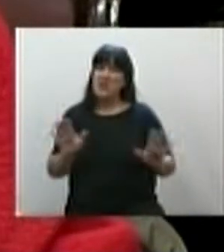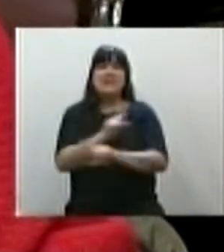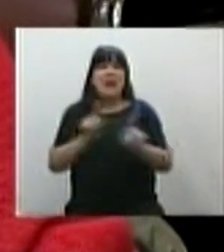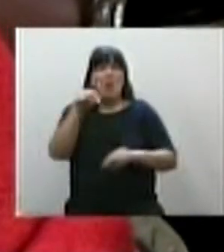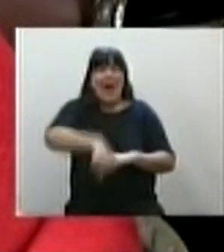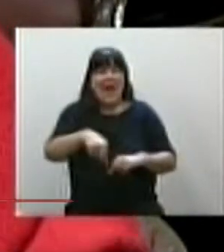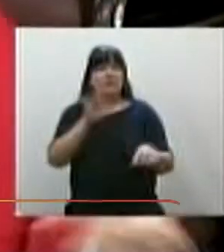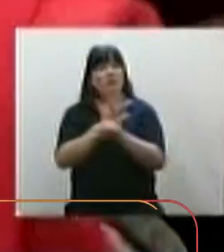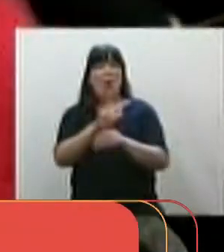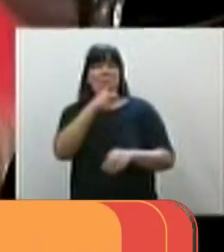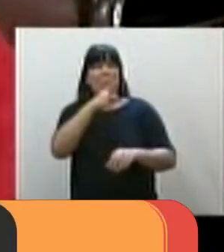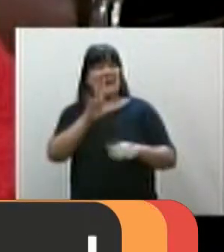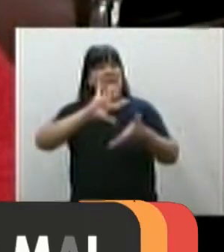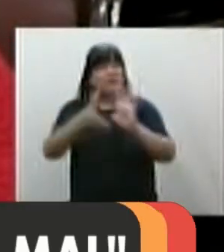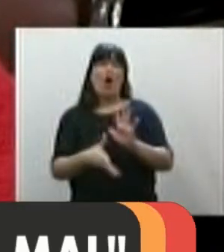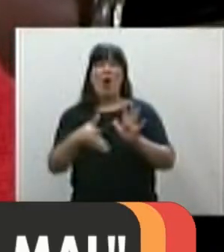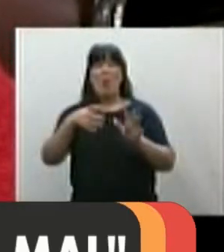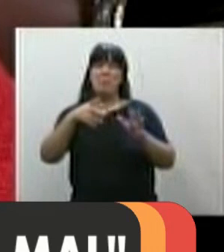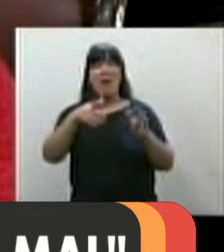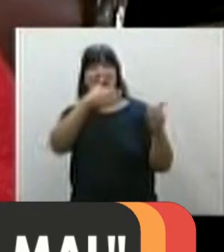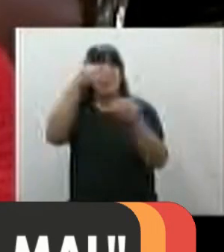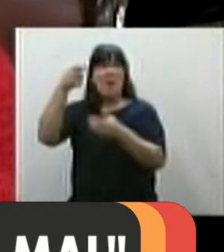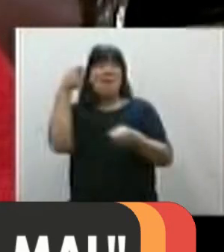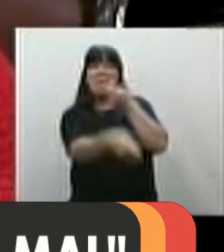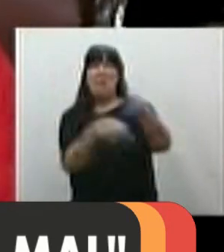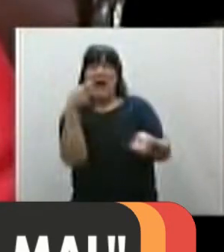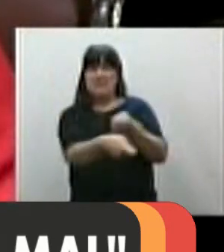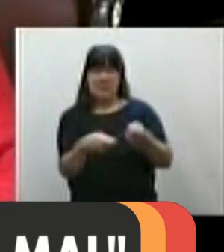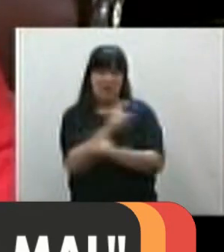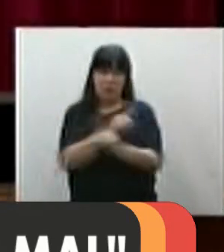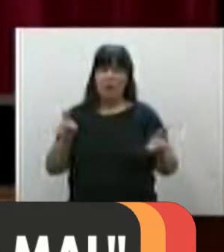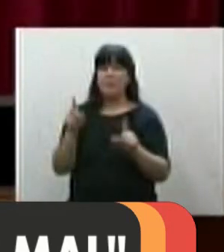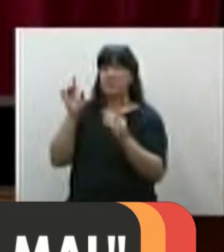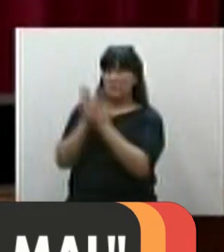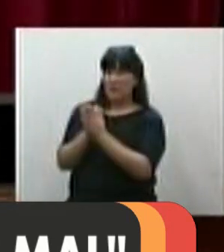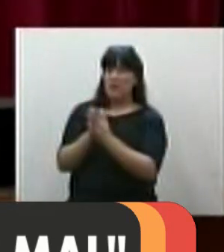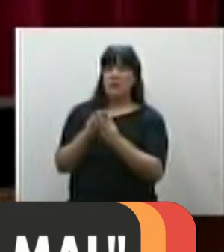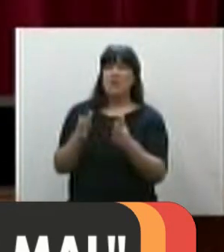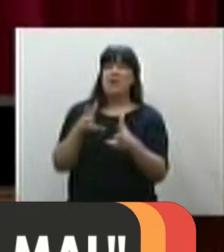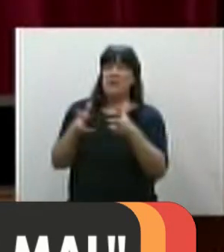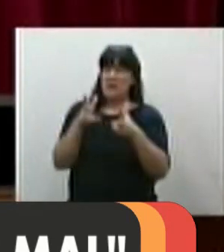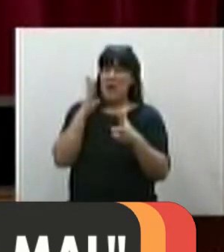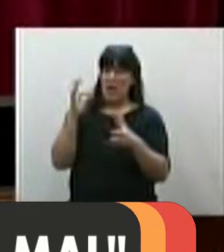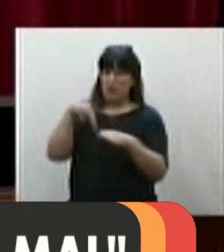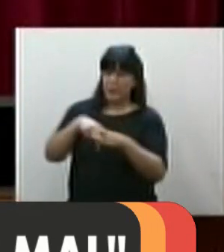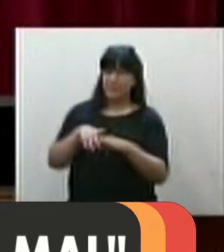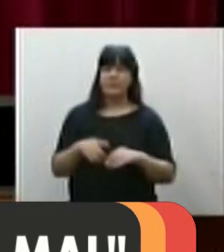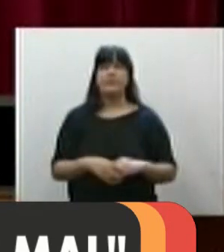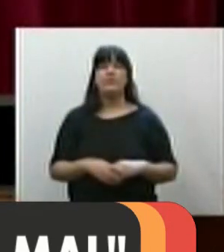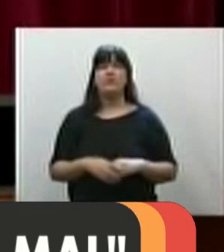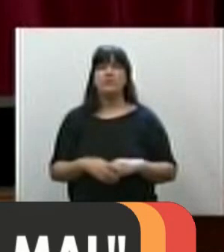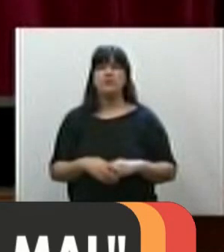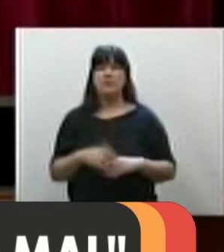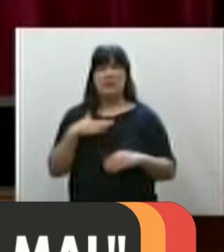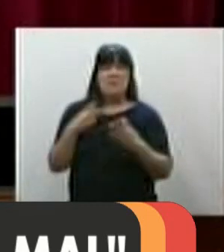el holocausto, como se lo plantearon al senador Alperovich. Senadora, ¿me deja decirle algo? Sí, señor, presidenta. Me da